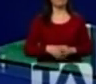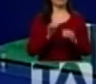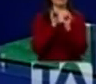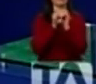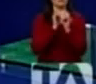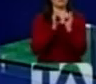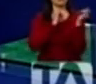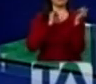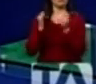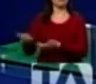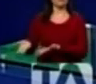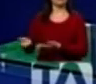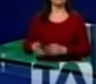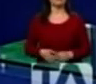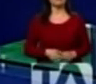WhatsApp